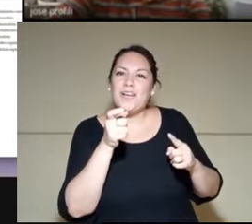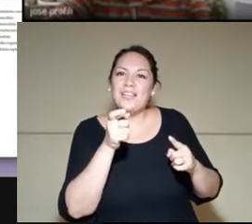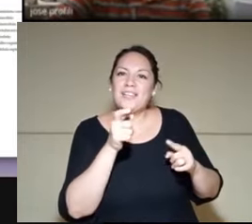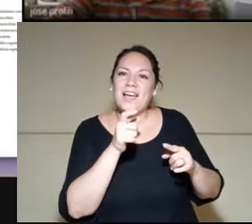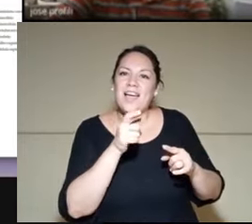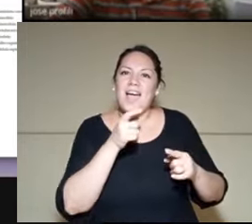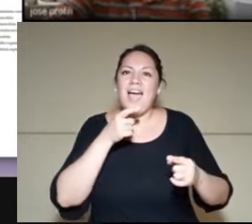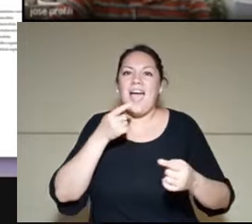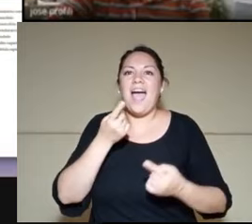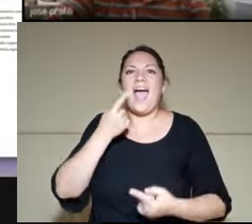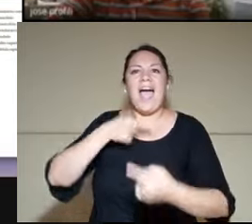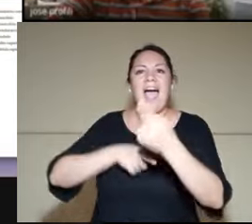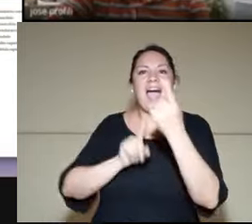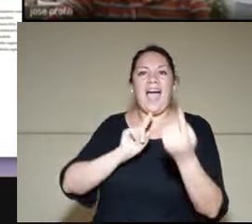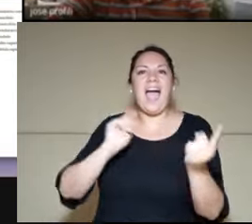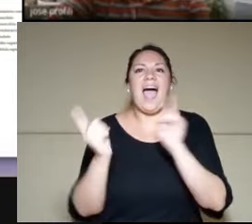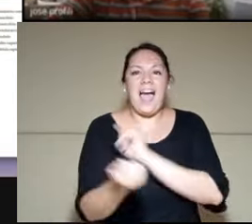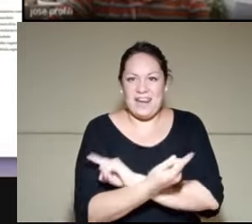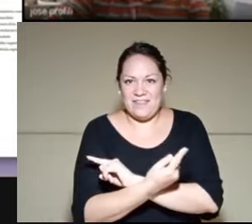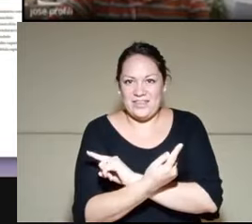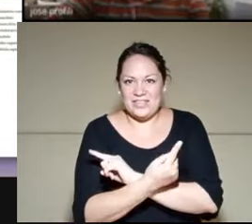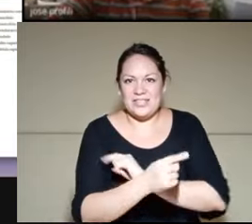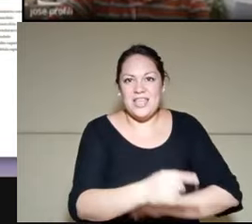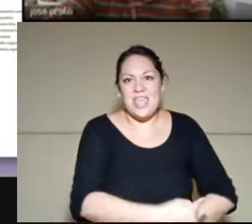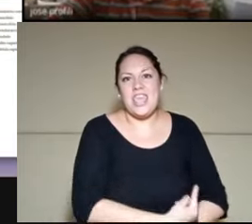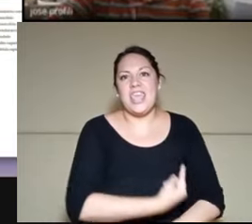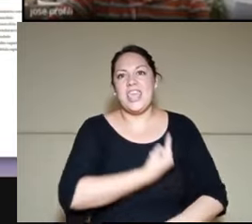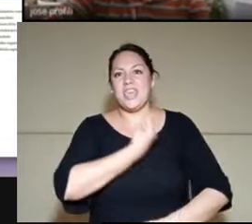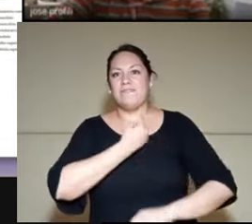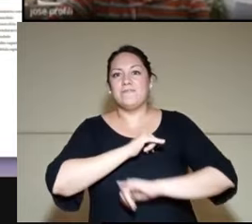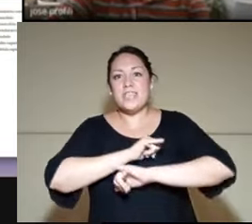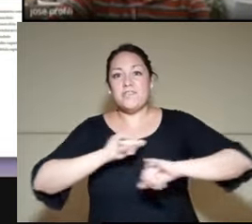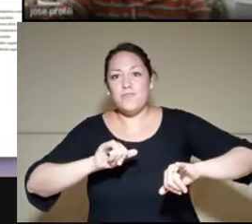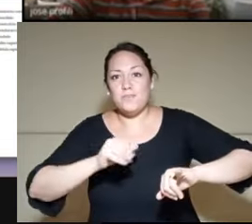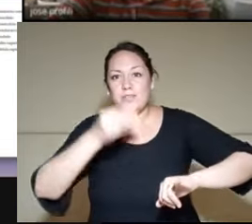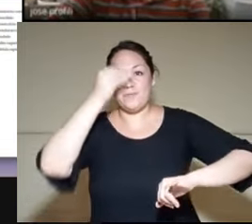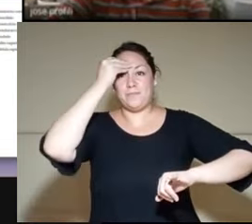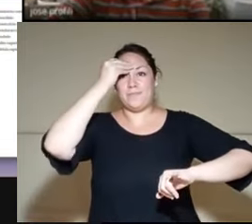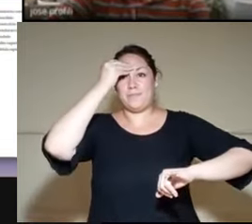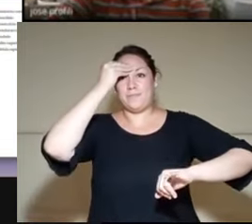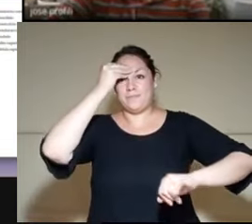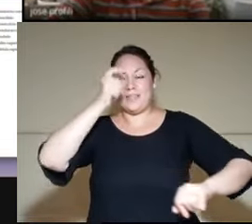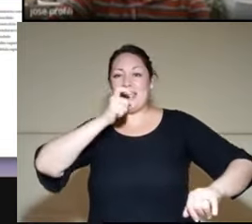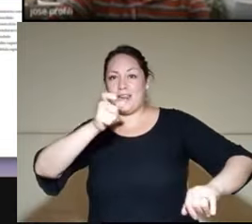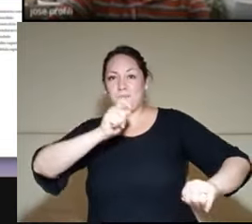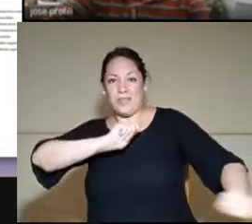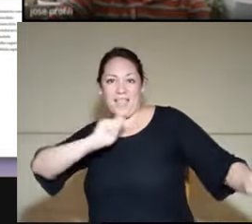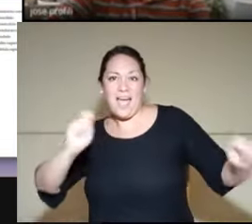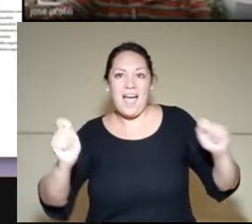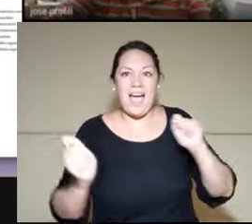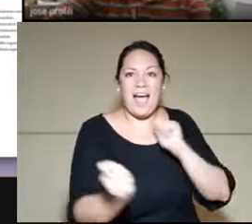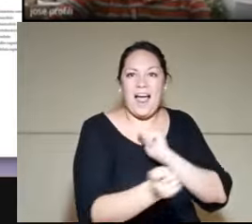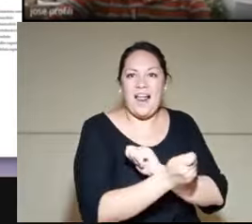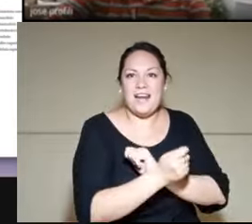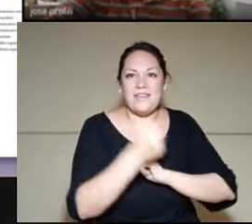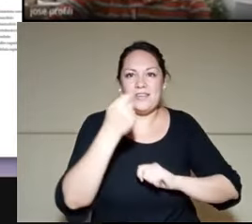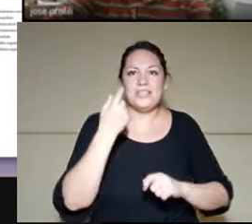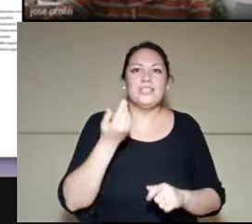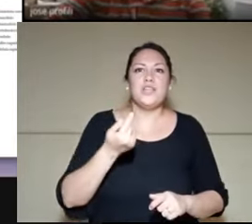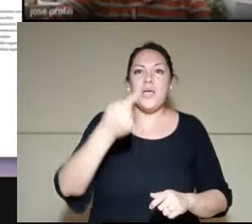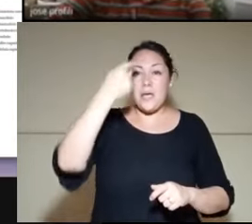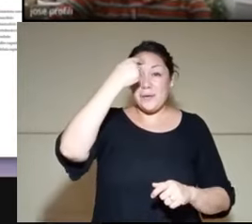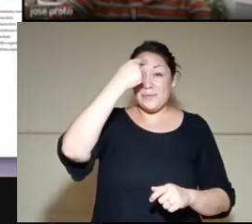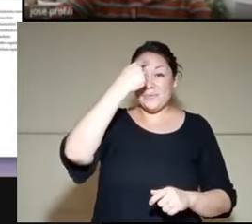revés, desde la elaboración de la respuesta por parte del encéfalo, desciende por